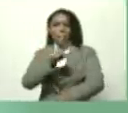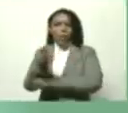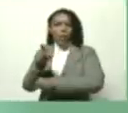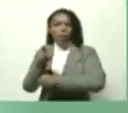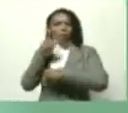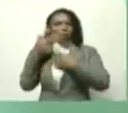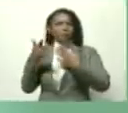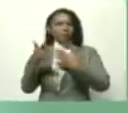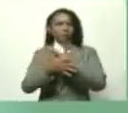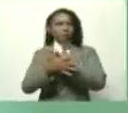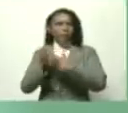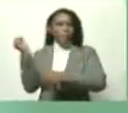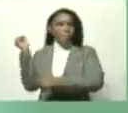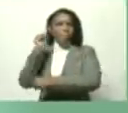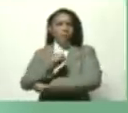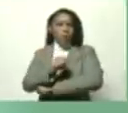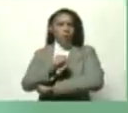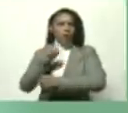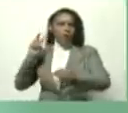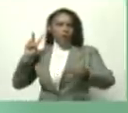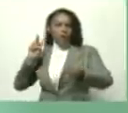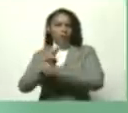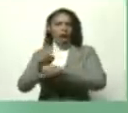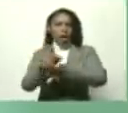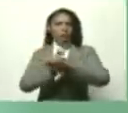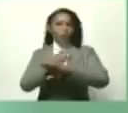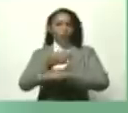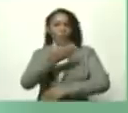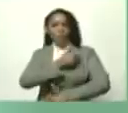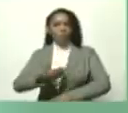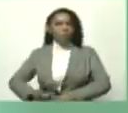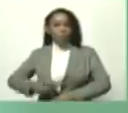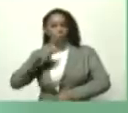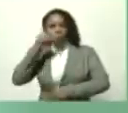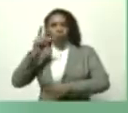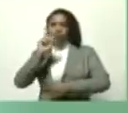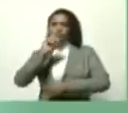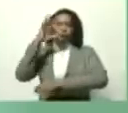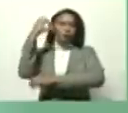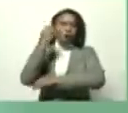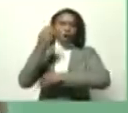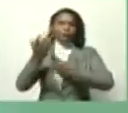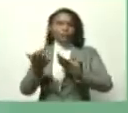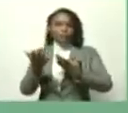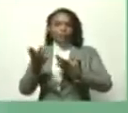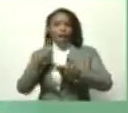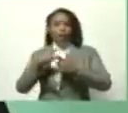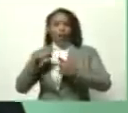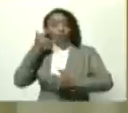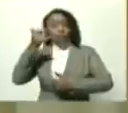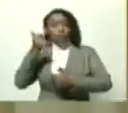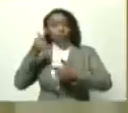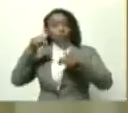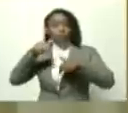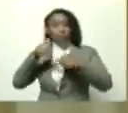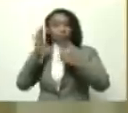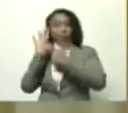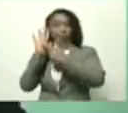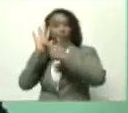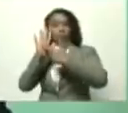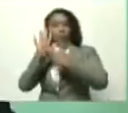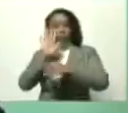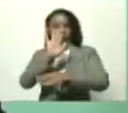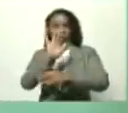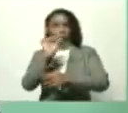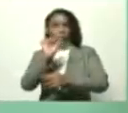era derrocar violentamente al gobierno del presidente Maduro. No lo logró, entonces lo llamó, aquí lo tengo. Recordar es vivir, no lo